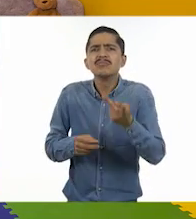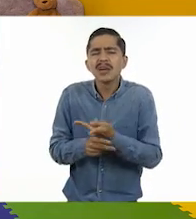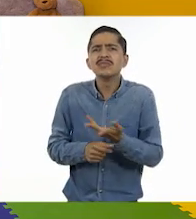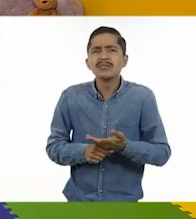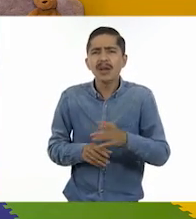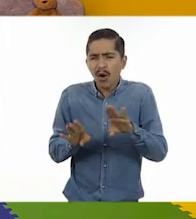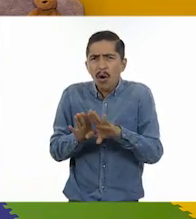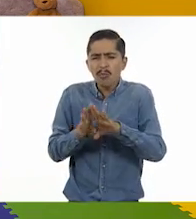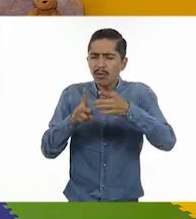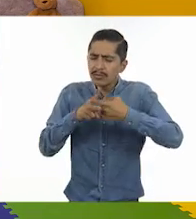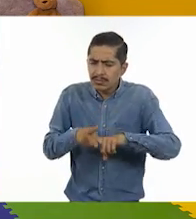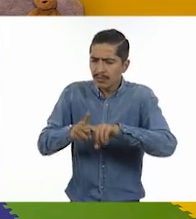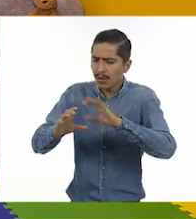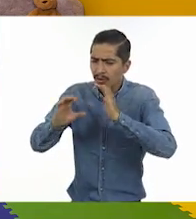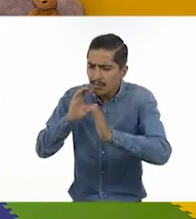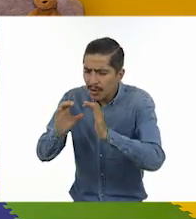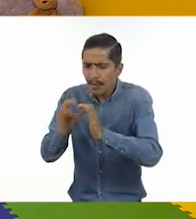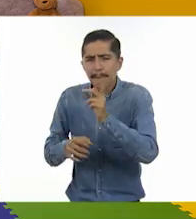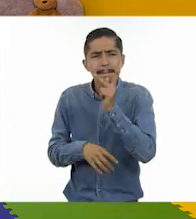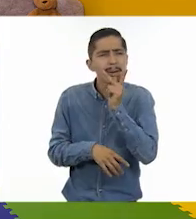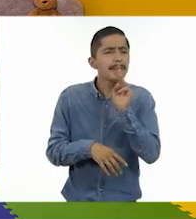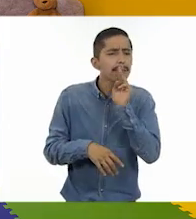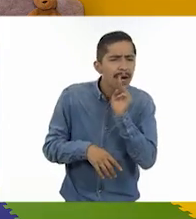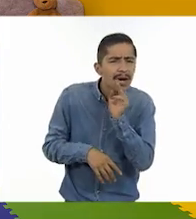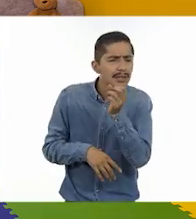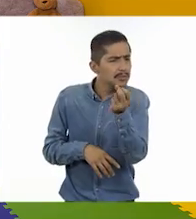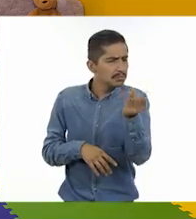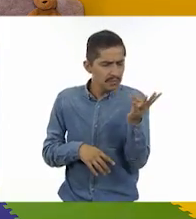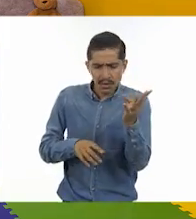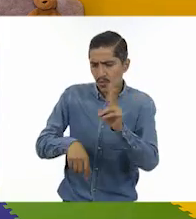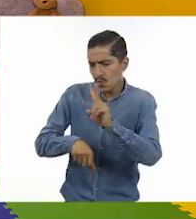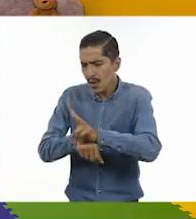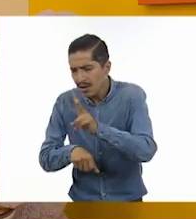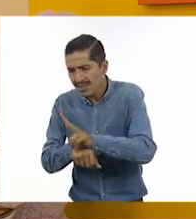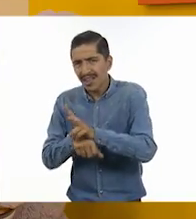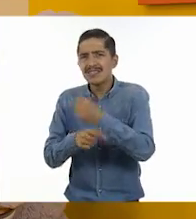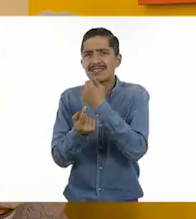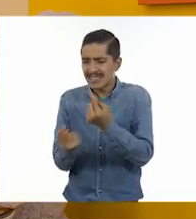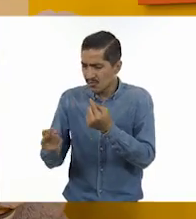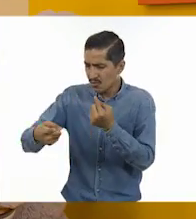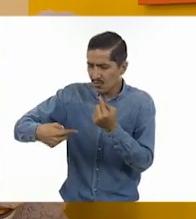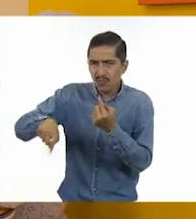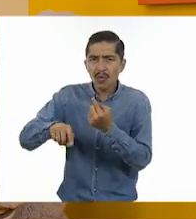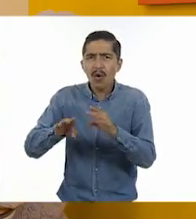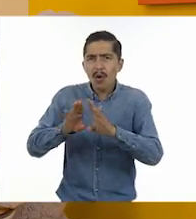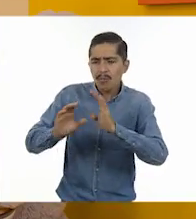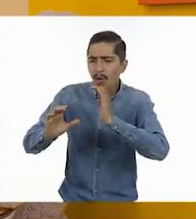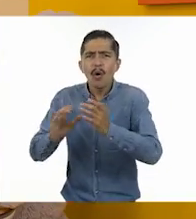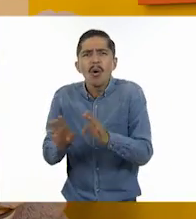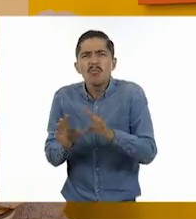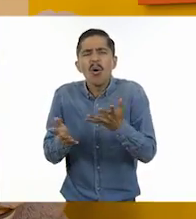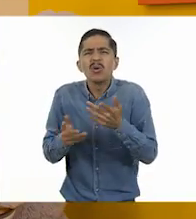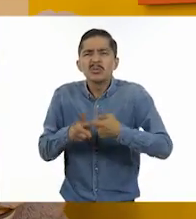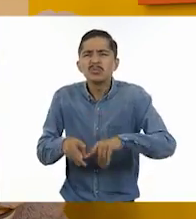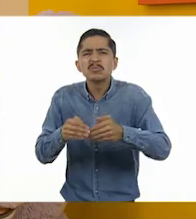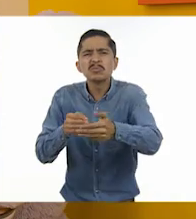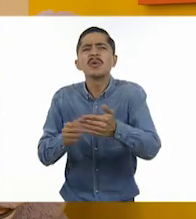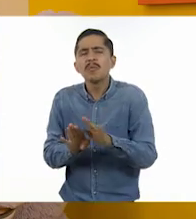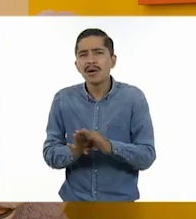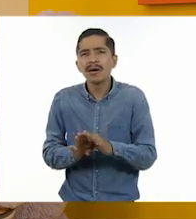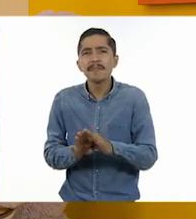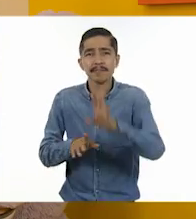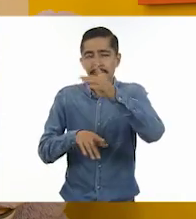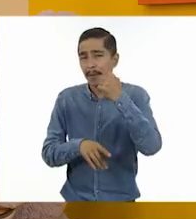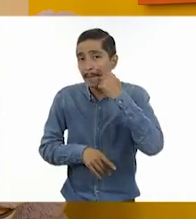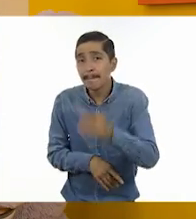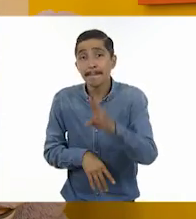con estas conversaciones entre los padres o cuidadores y las niñas y niños? Después de nacer, los bebés nos hablan